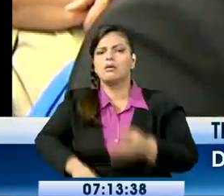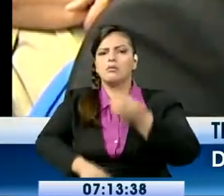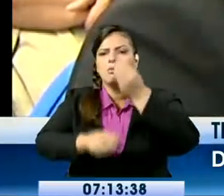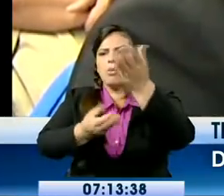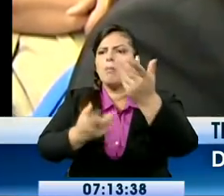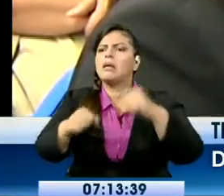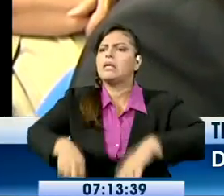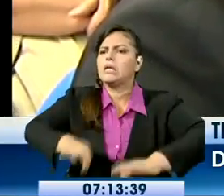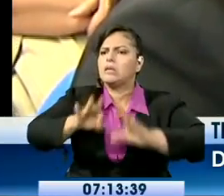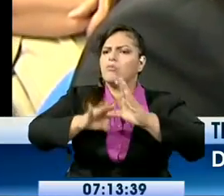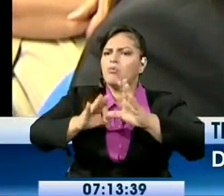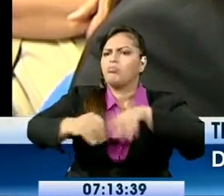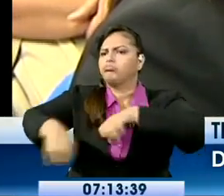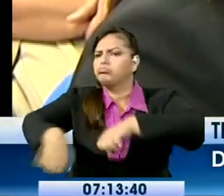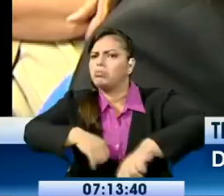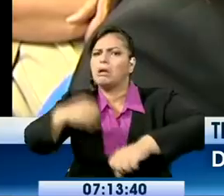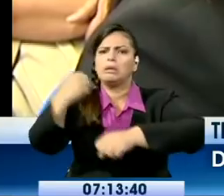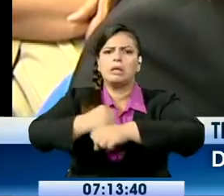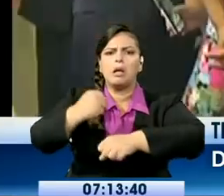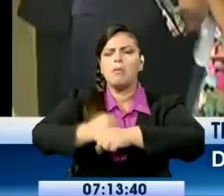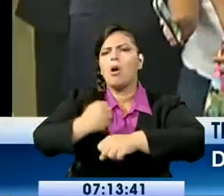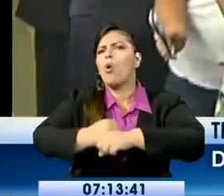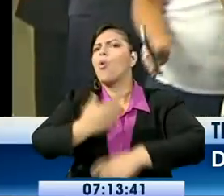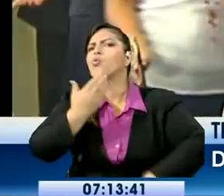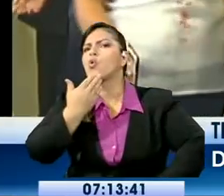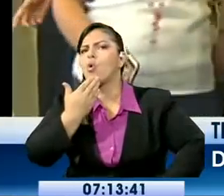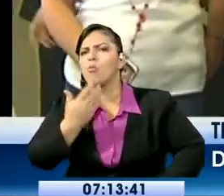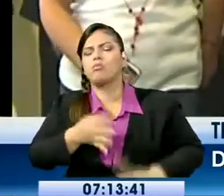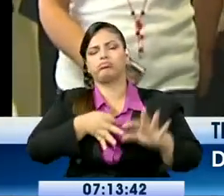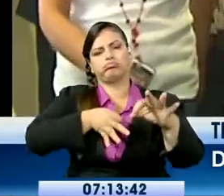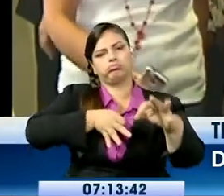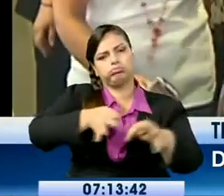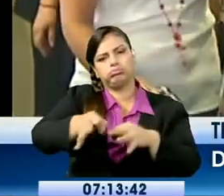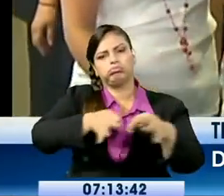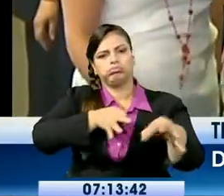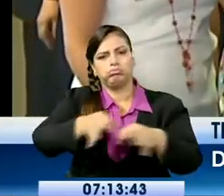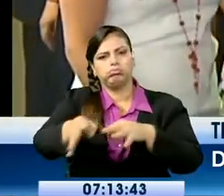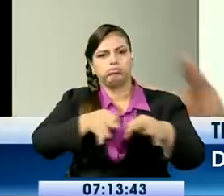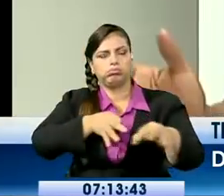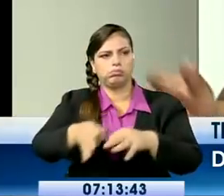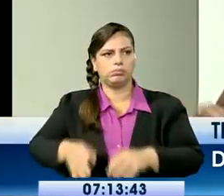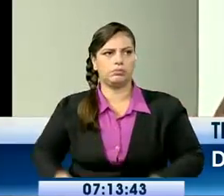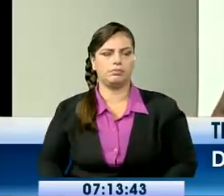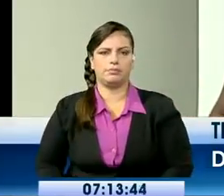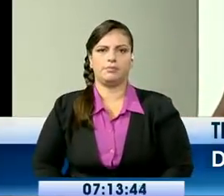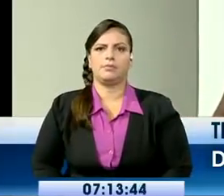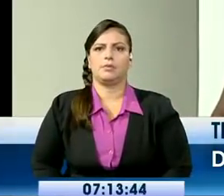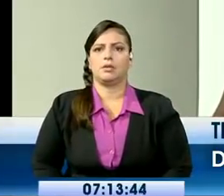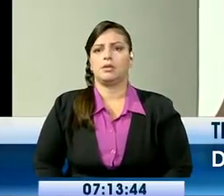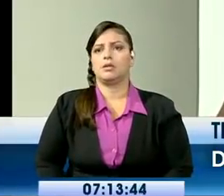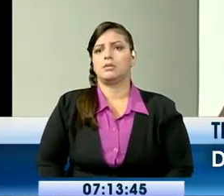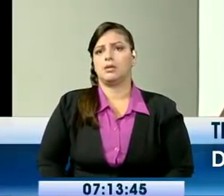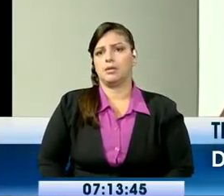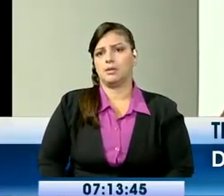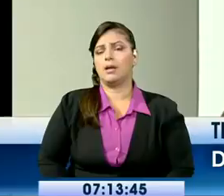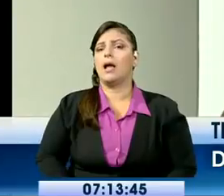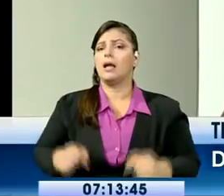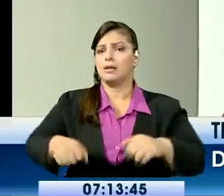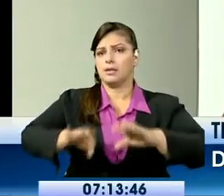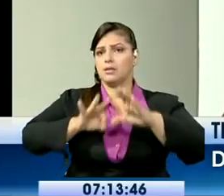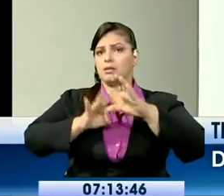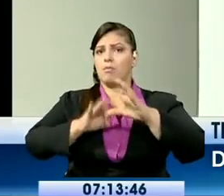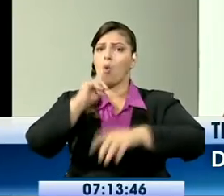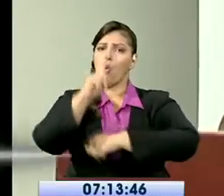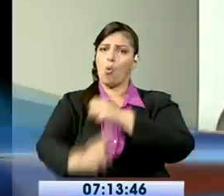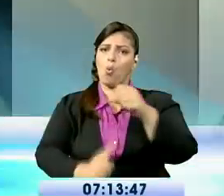adelantos conseguidos por el organismo durante el último año de gestión. Una de las metas más importantes que nos planteamos